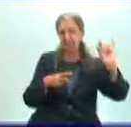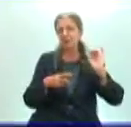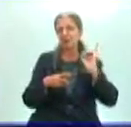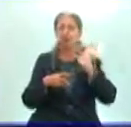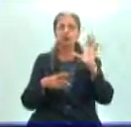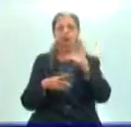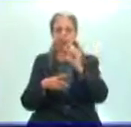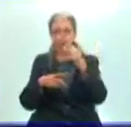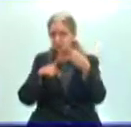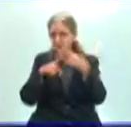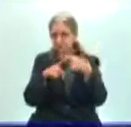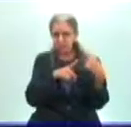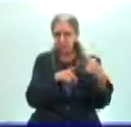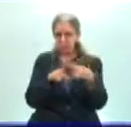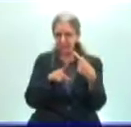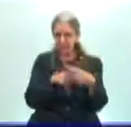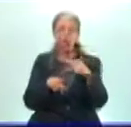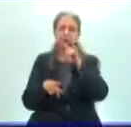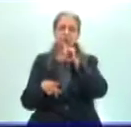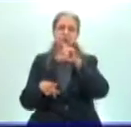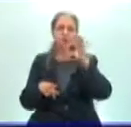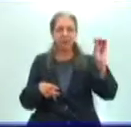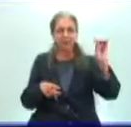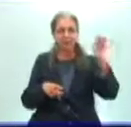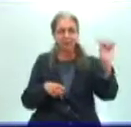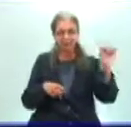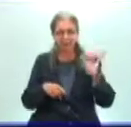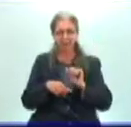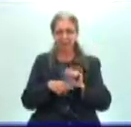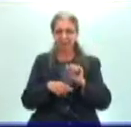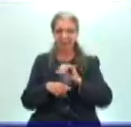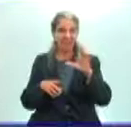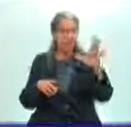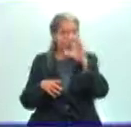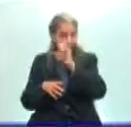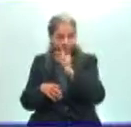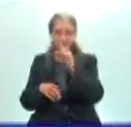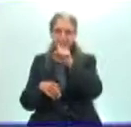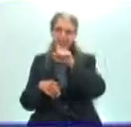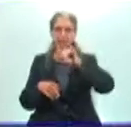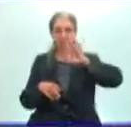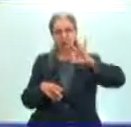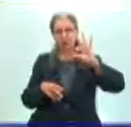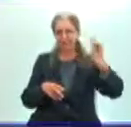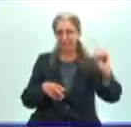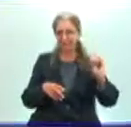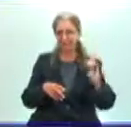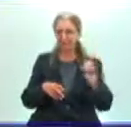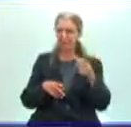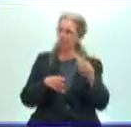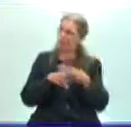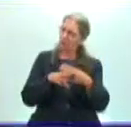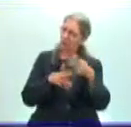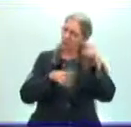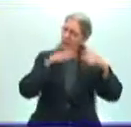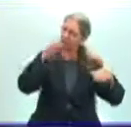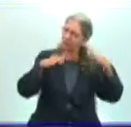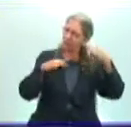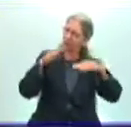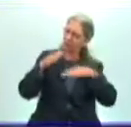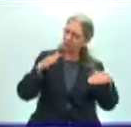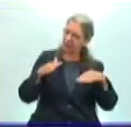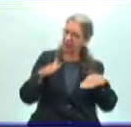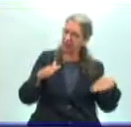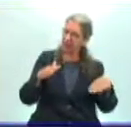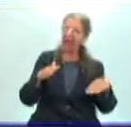todo triángulo la suma de los ángulos interiores es de 180 grados. ¿Tienen nombres los lados? En un triángulo rectángulo, el